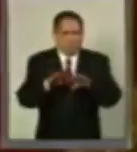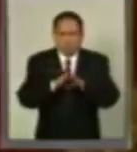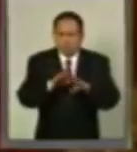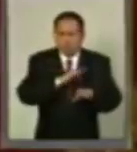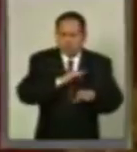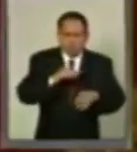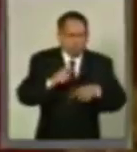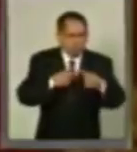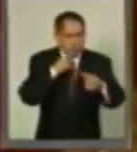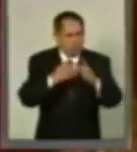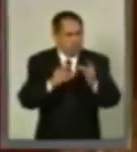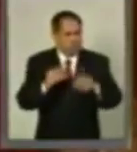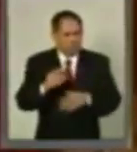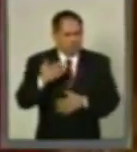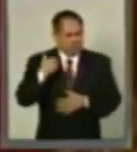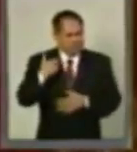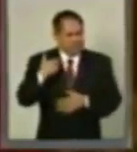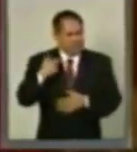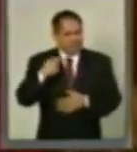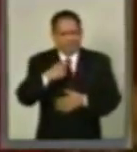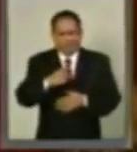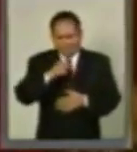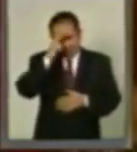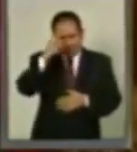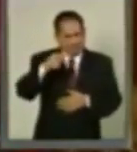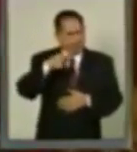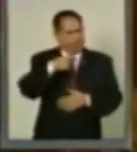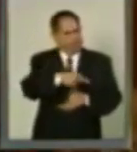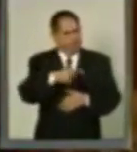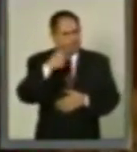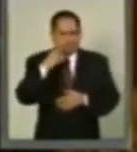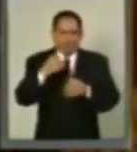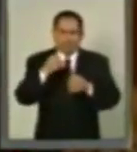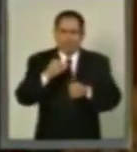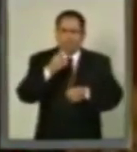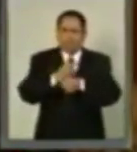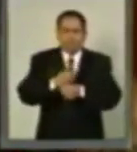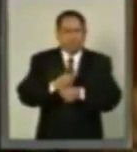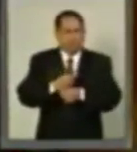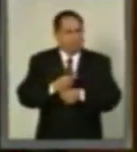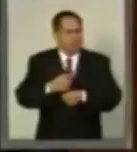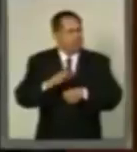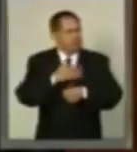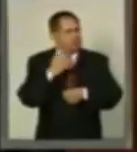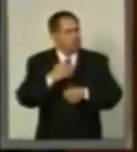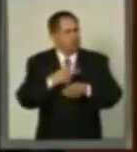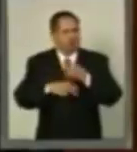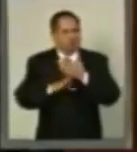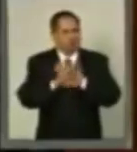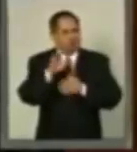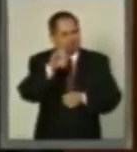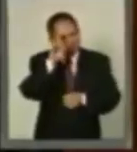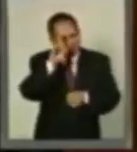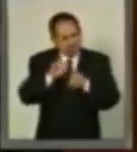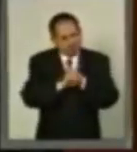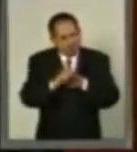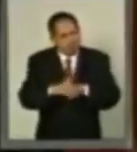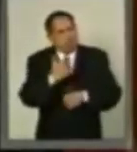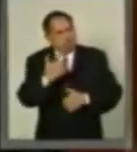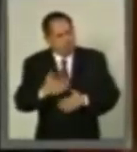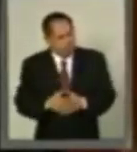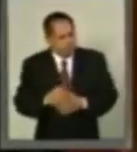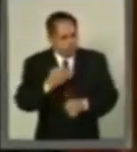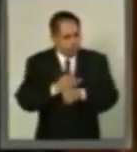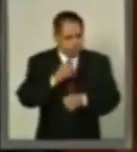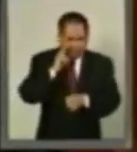atribuir el último repunte de la violencia a la inseguridad reciente? Tomando en cuenta que estamos hablando de algunos